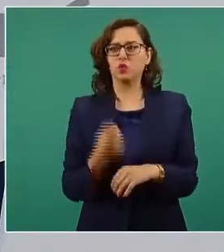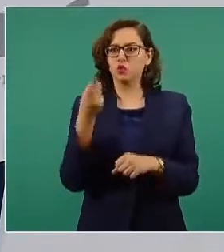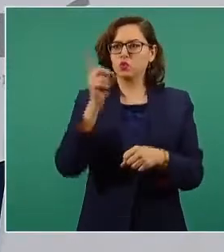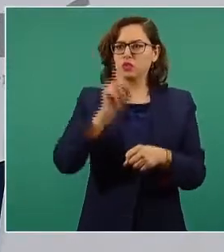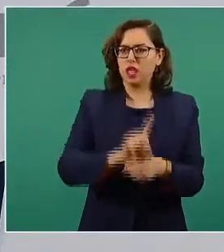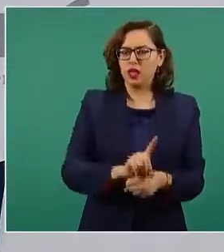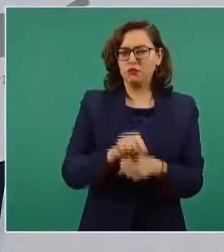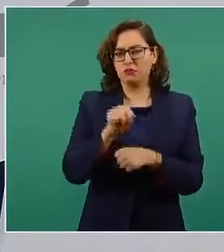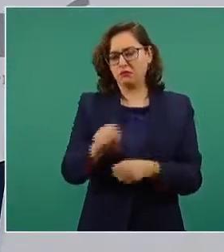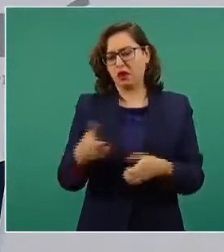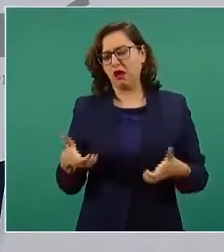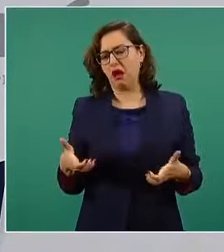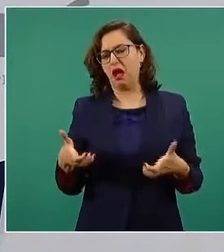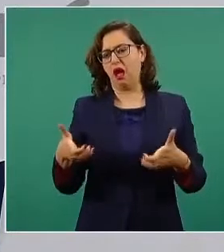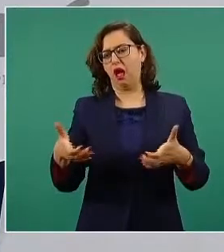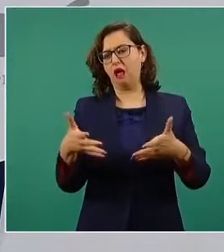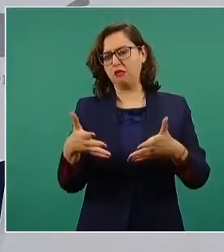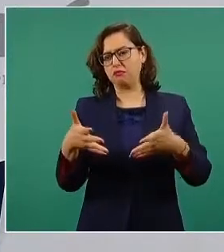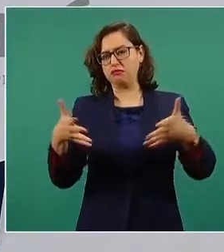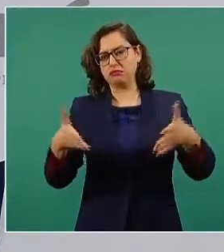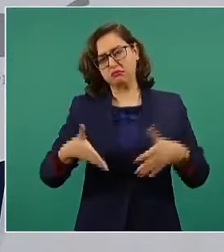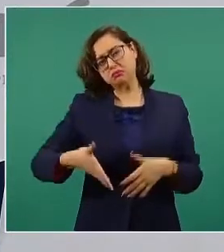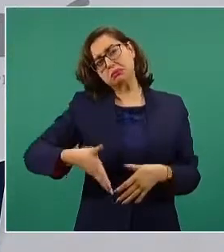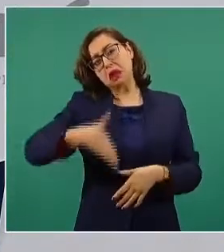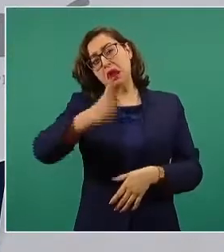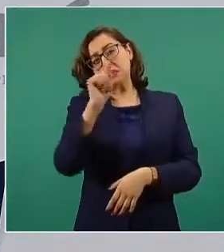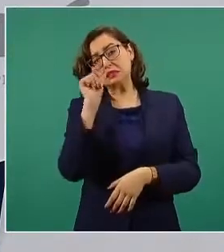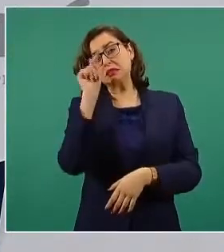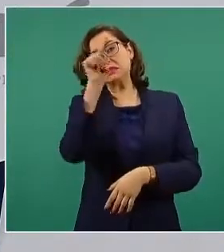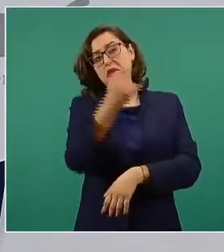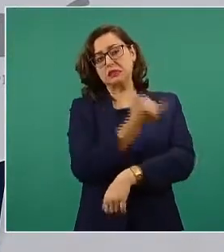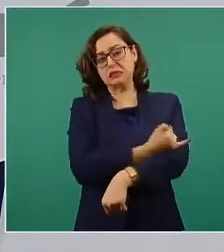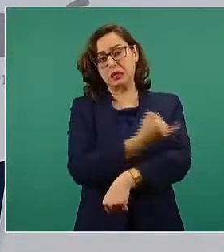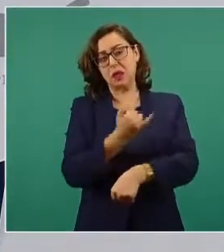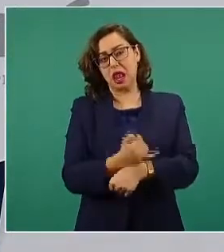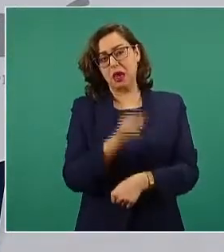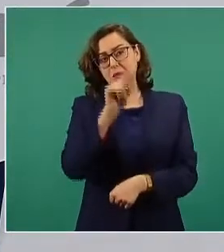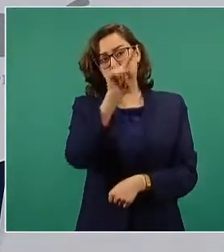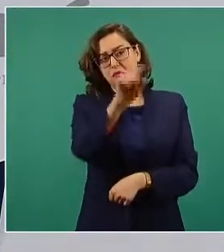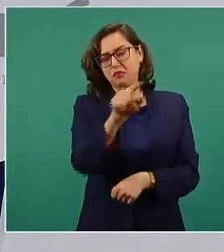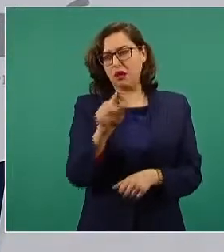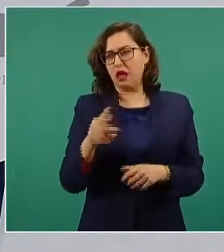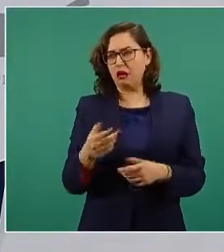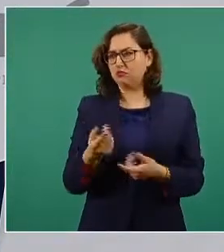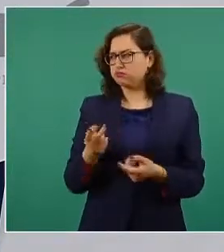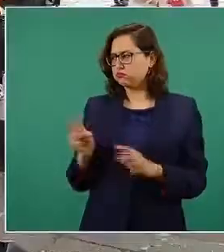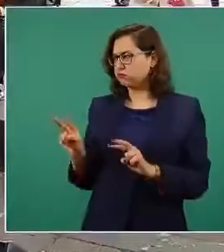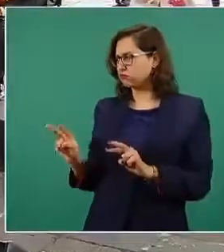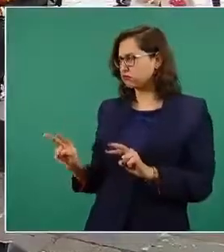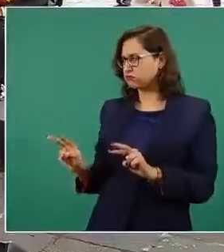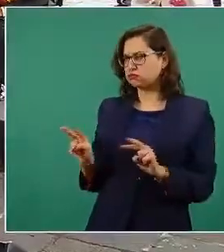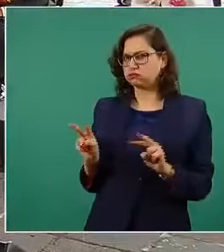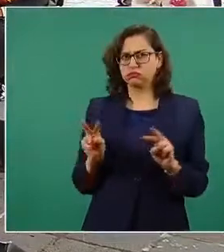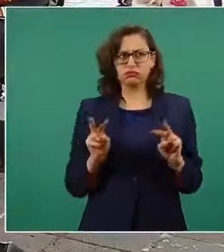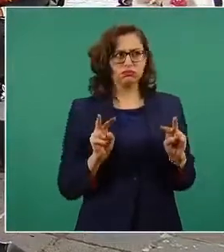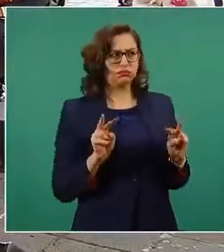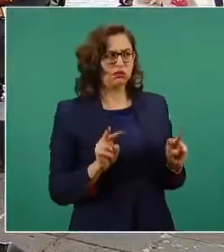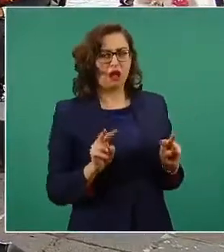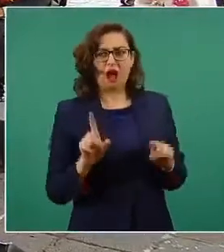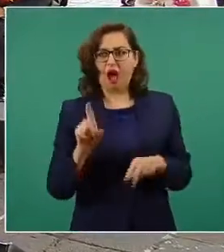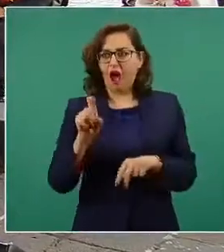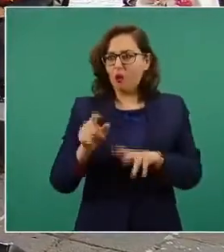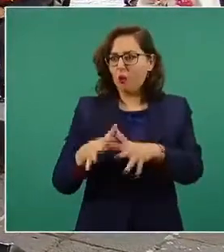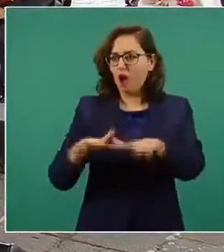ancha, íbamos camino de Iztapalapa, y desde que vimos tantas ciudades y villas pobladas en el agua y en tierra